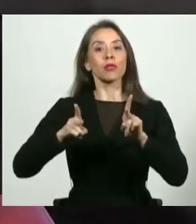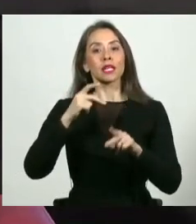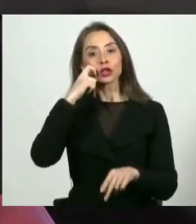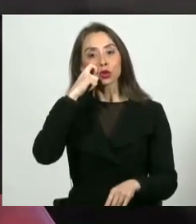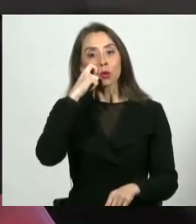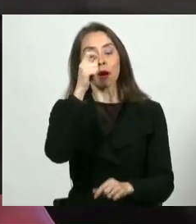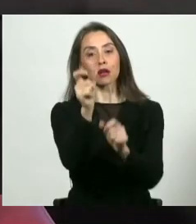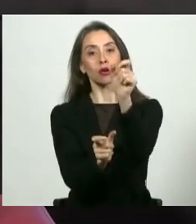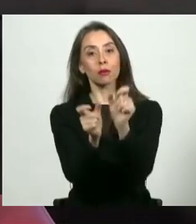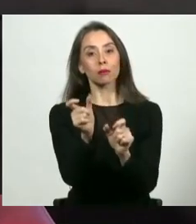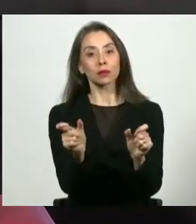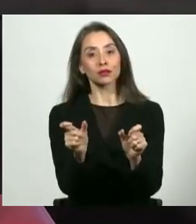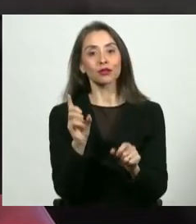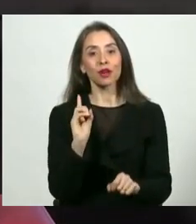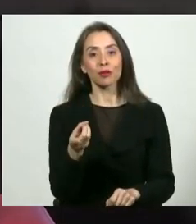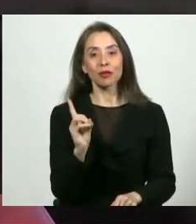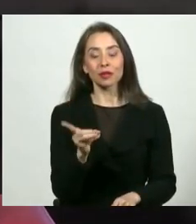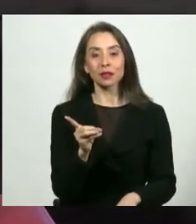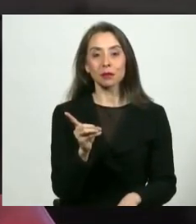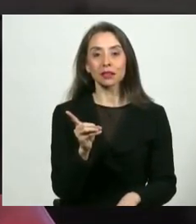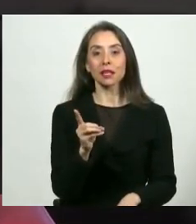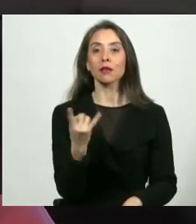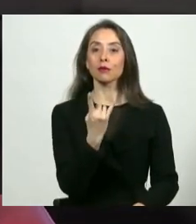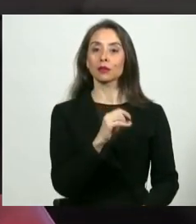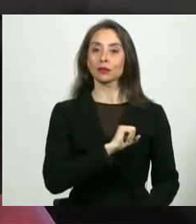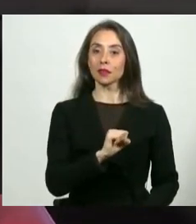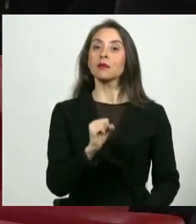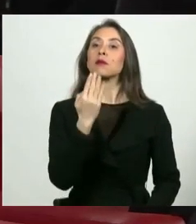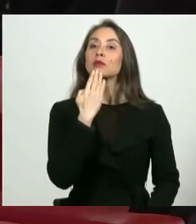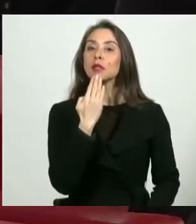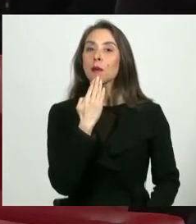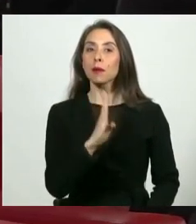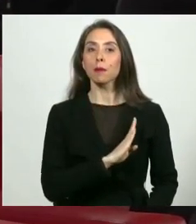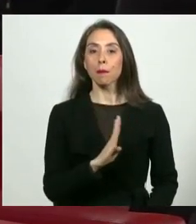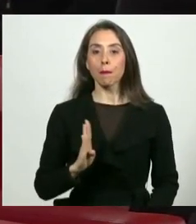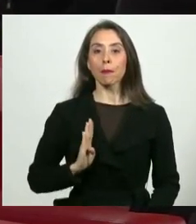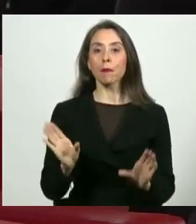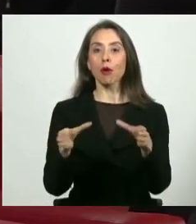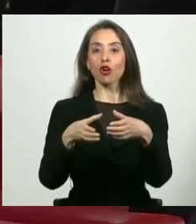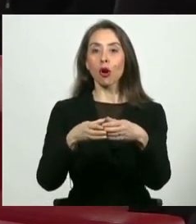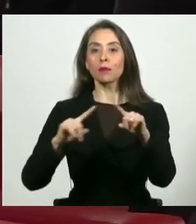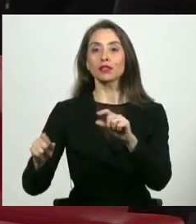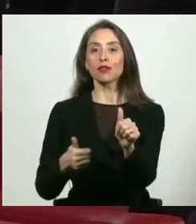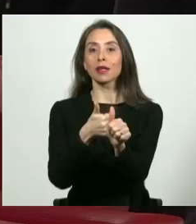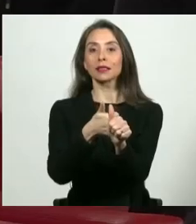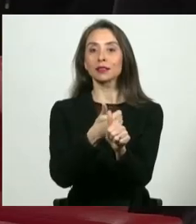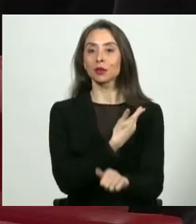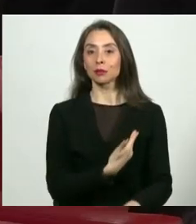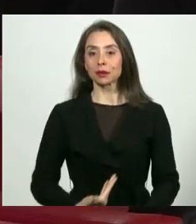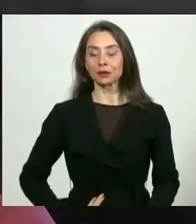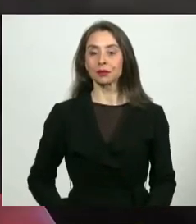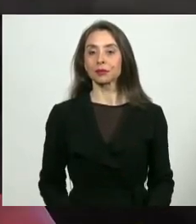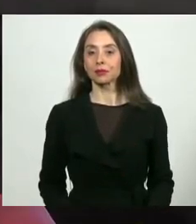con Personas con Discapacidad de la USACH y también miembro de la Comisión Asesora